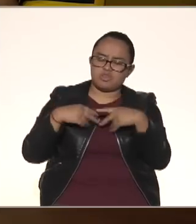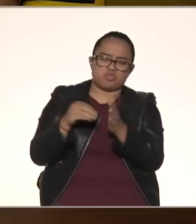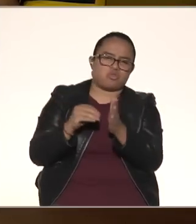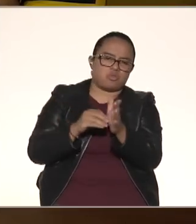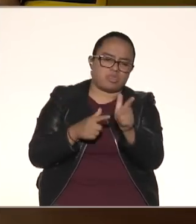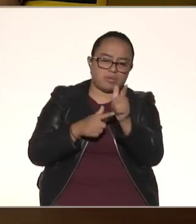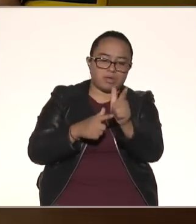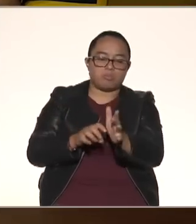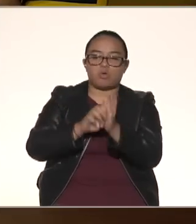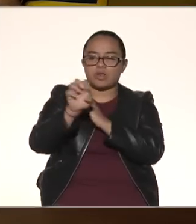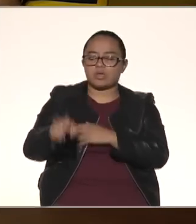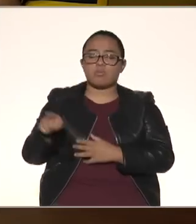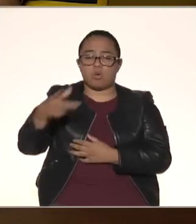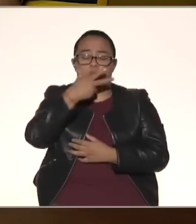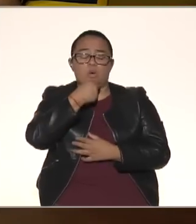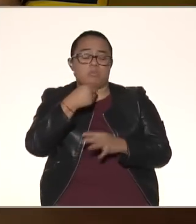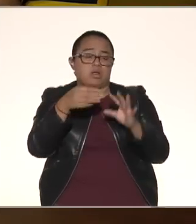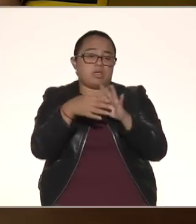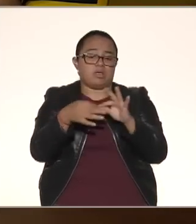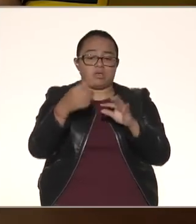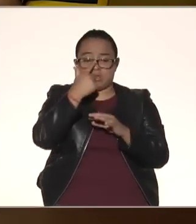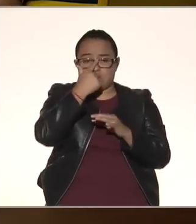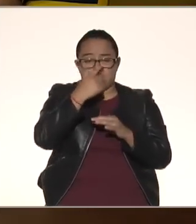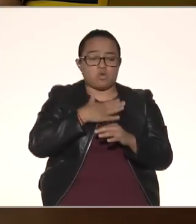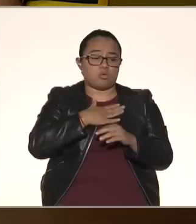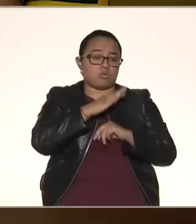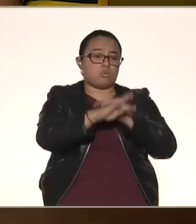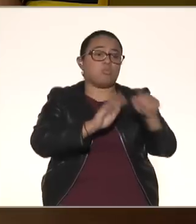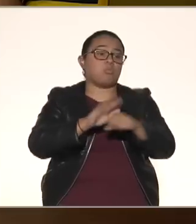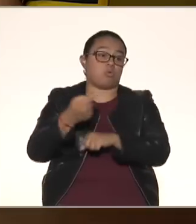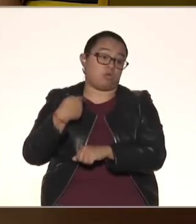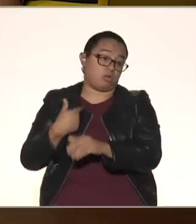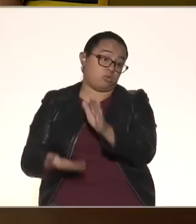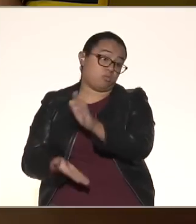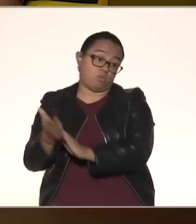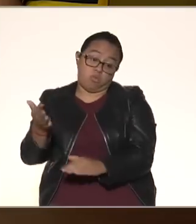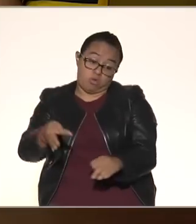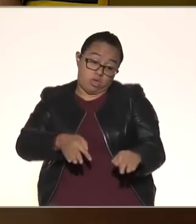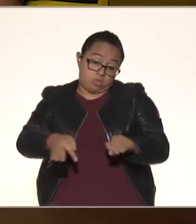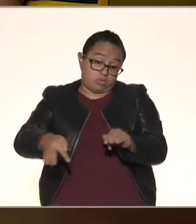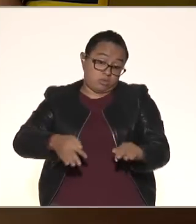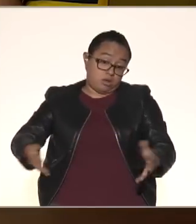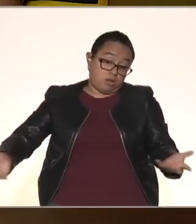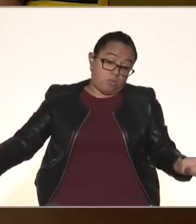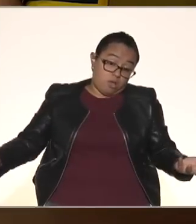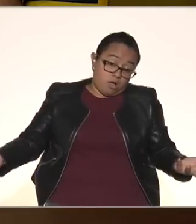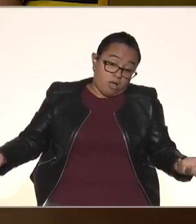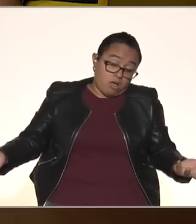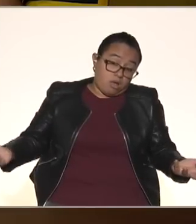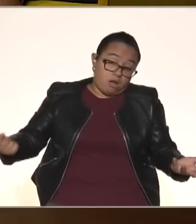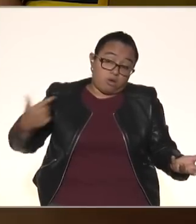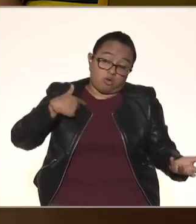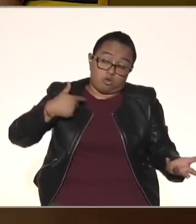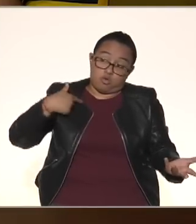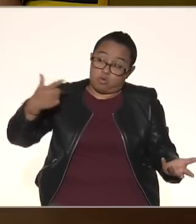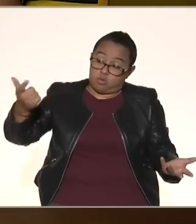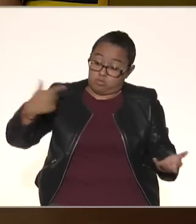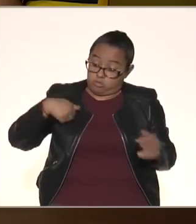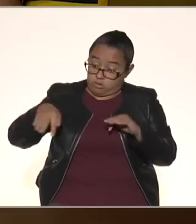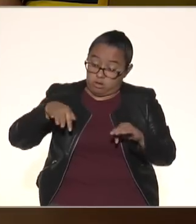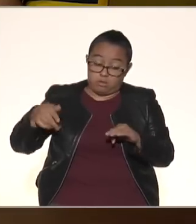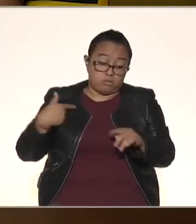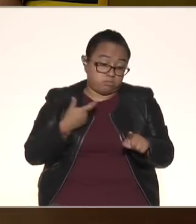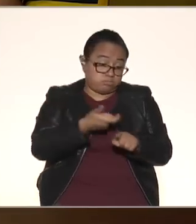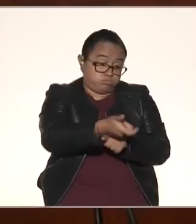pasa cuando escuchamos a un hombre decir, pues soy generoso, porque salgo a trabajar, y entonces llevo el sustento a mi